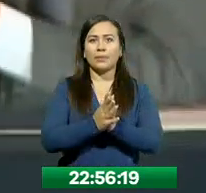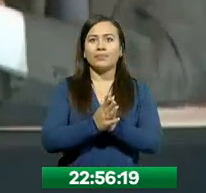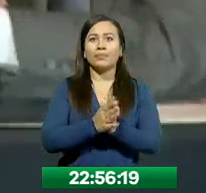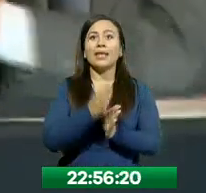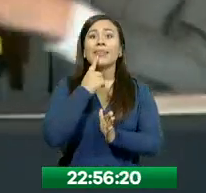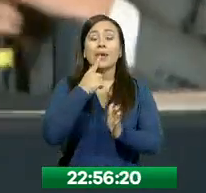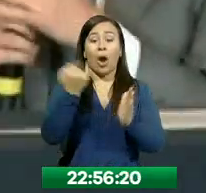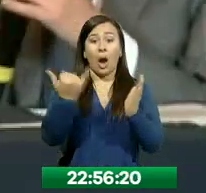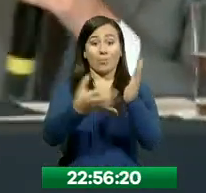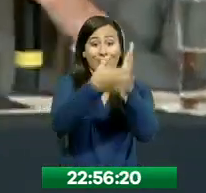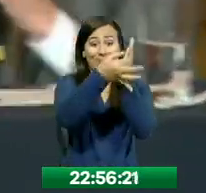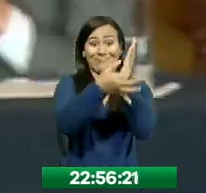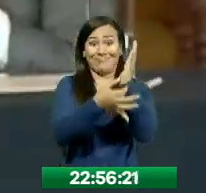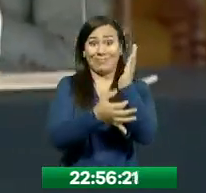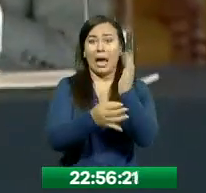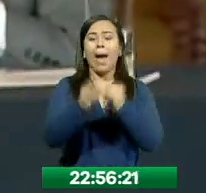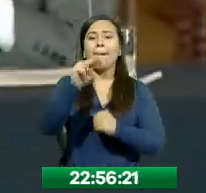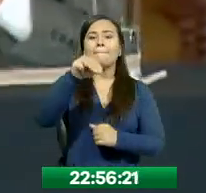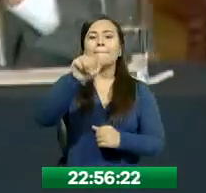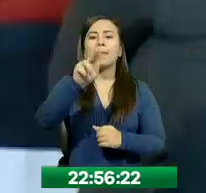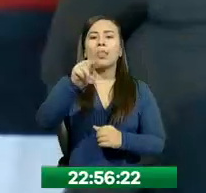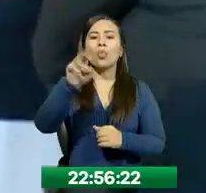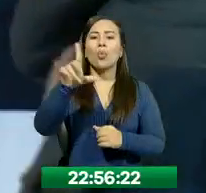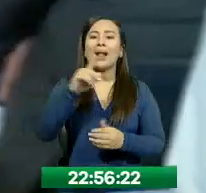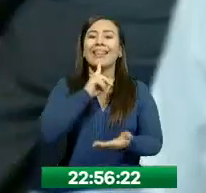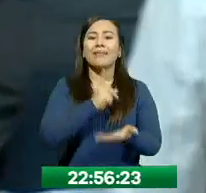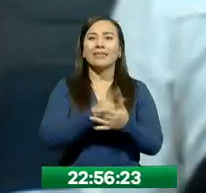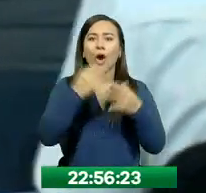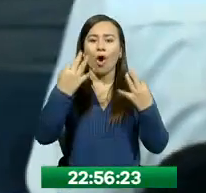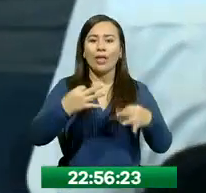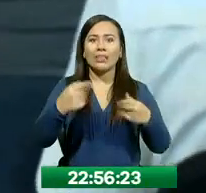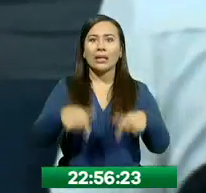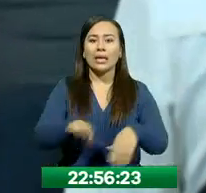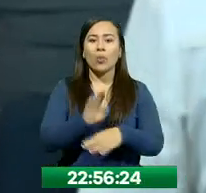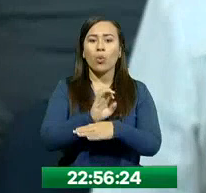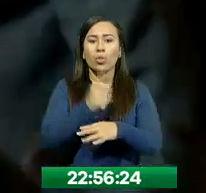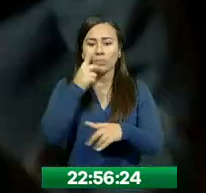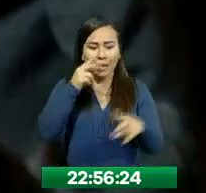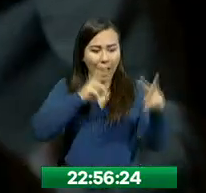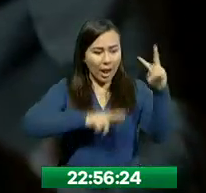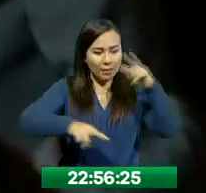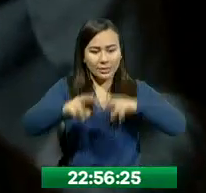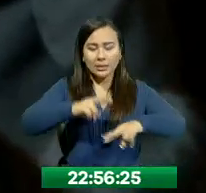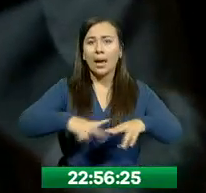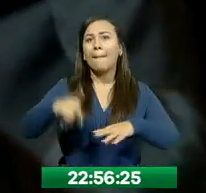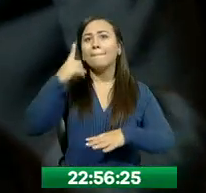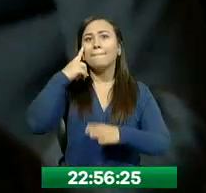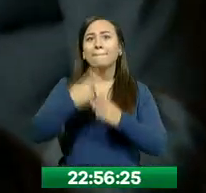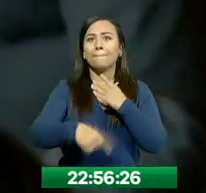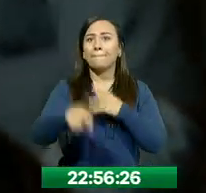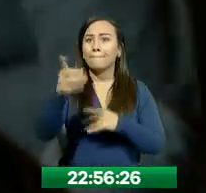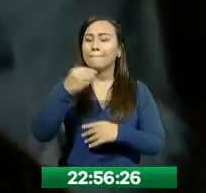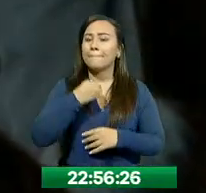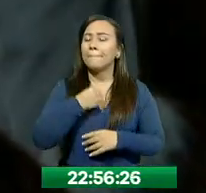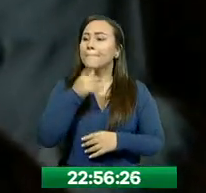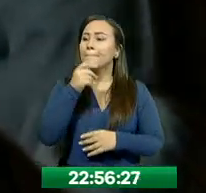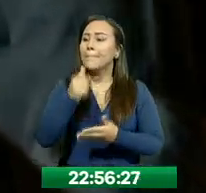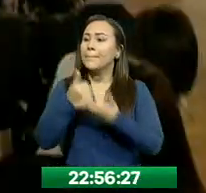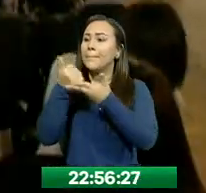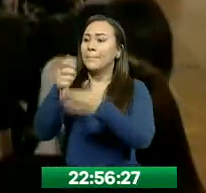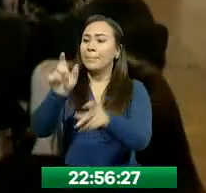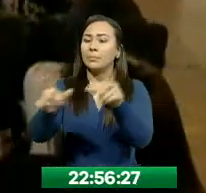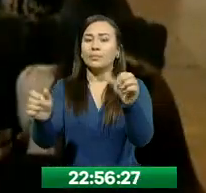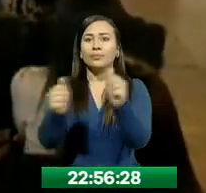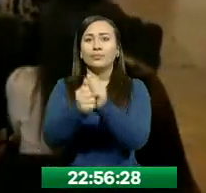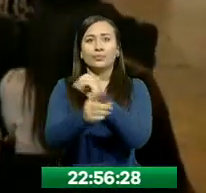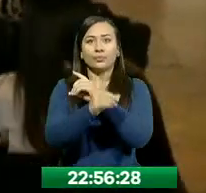que este manual responde a la realidad del país y será empleado para facilitar la calificación de personas con alguna discapacidad. El